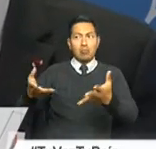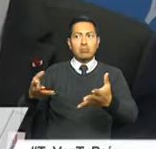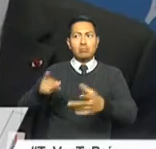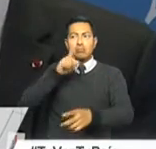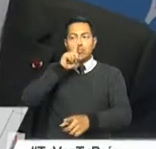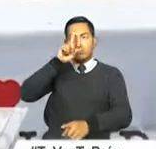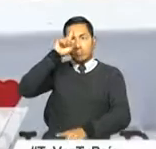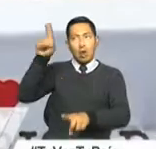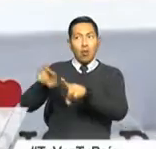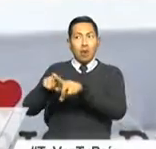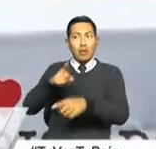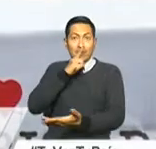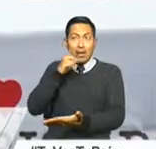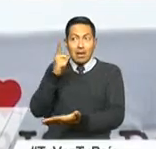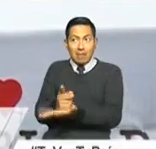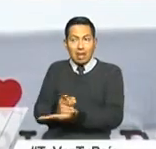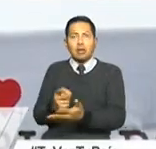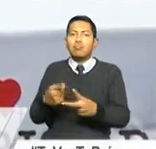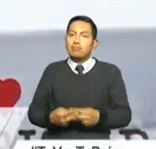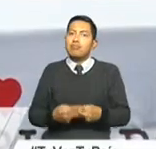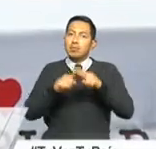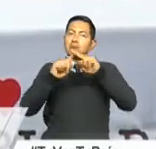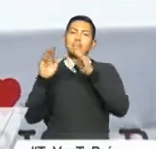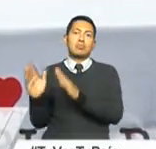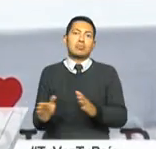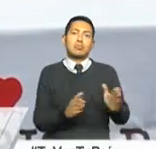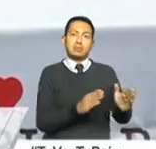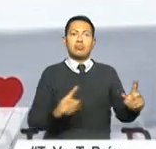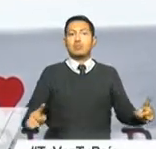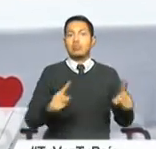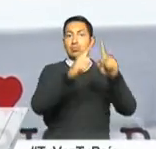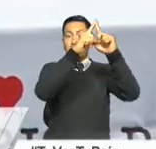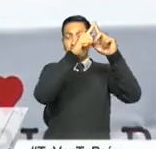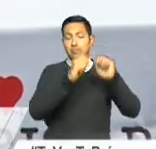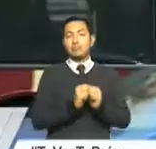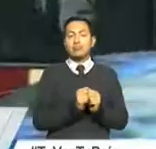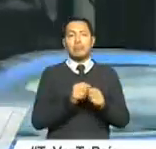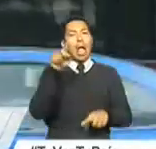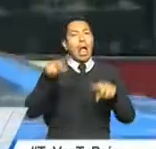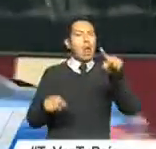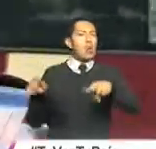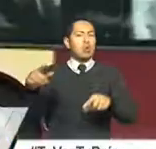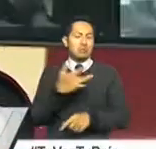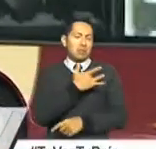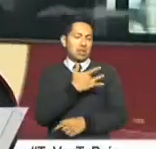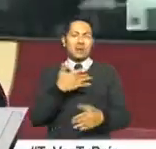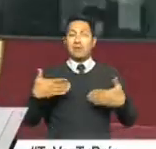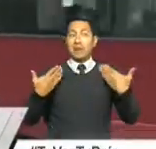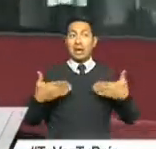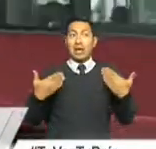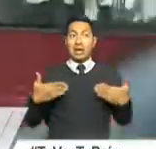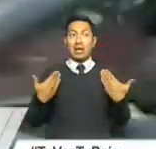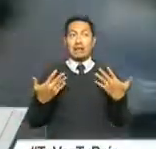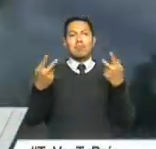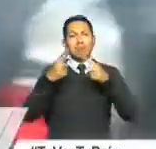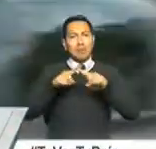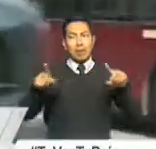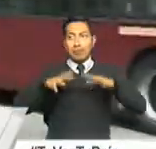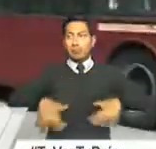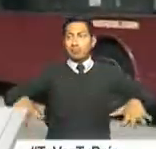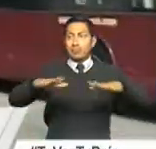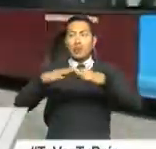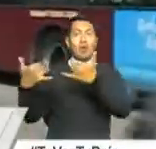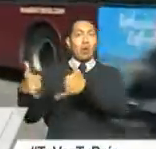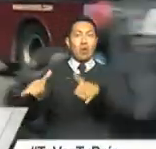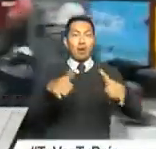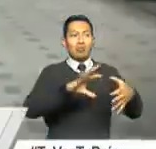COI. Aunque los responsables de la candidatura festejan con discreción, en las calles ya se sienten los juegos, para bien